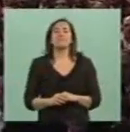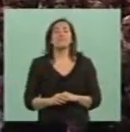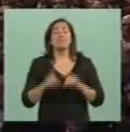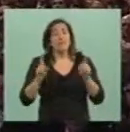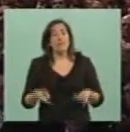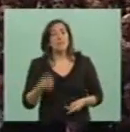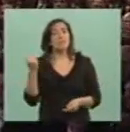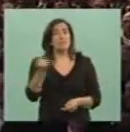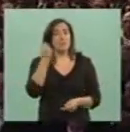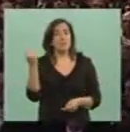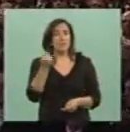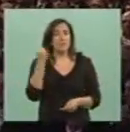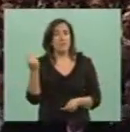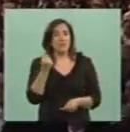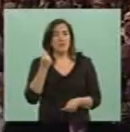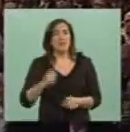es muy importante